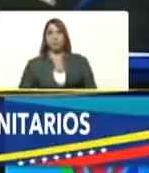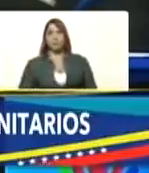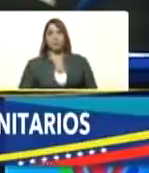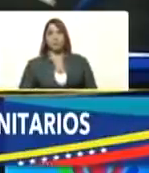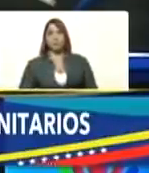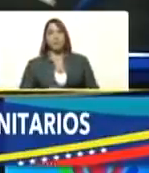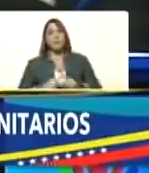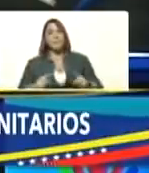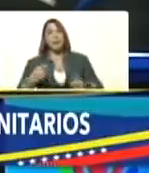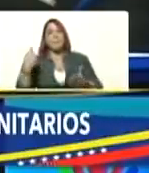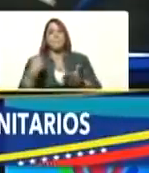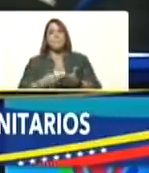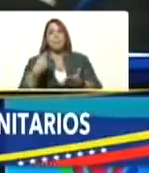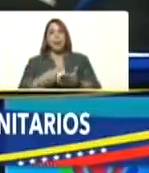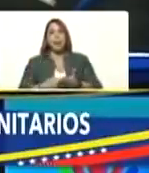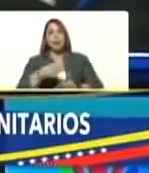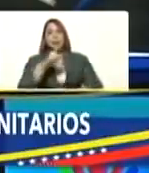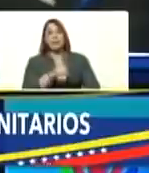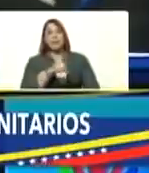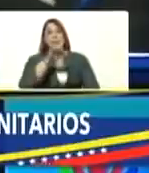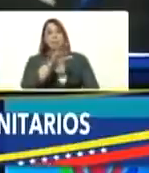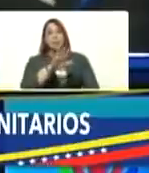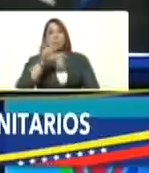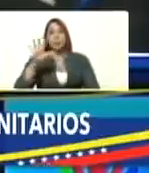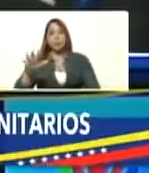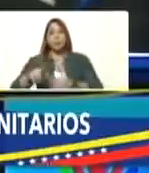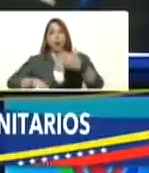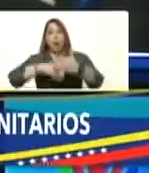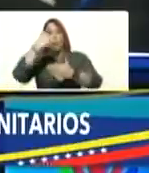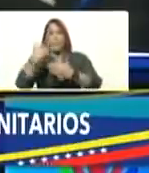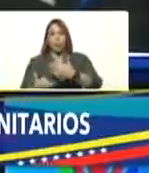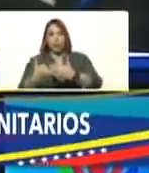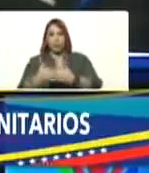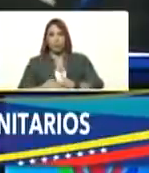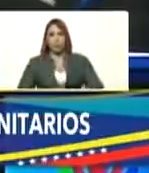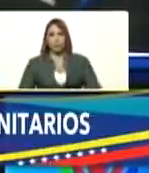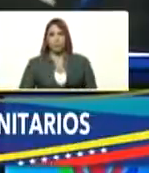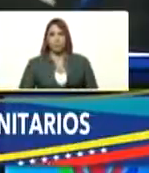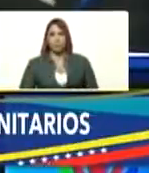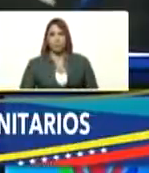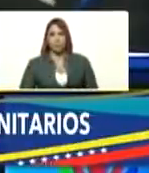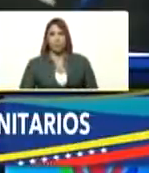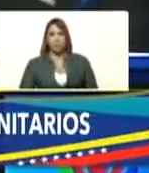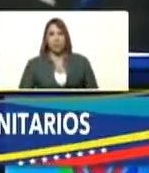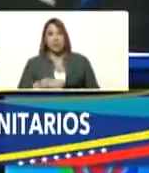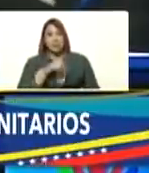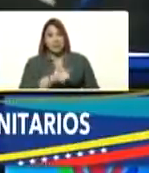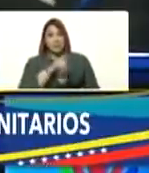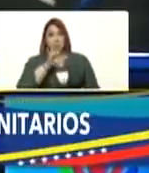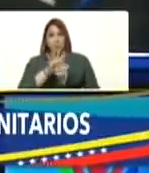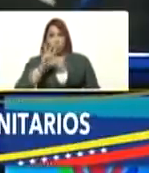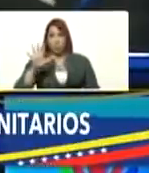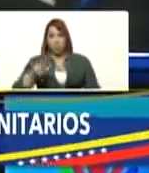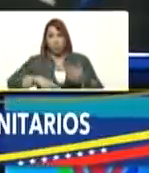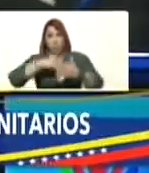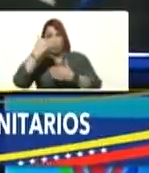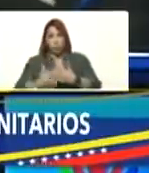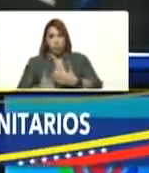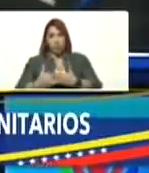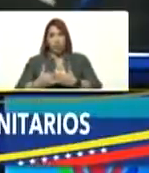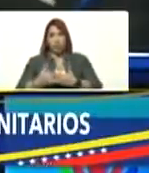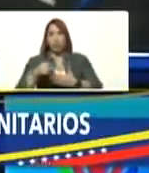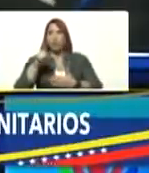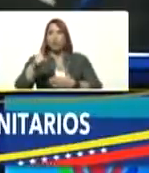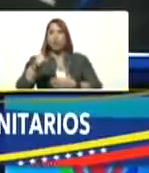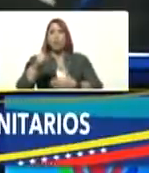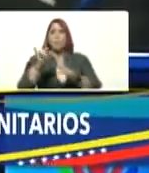Para el financiamiento de 155 proyectos. Estos 155 proyectos que tú me